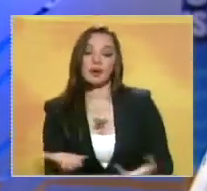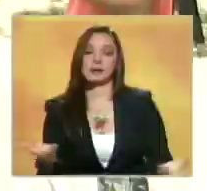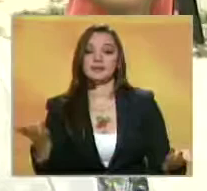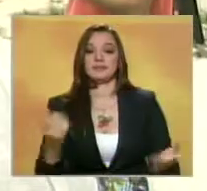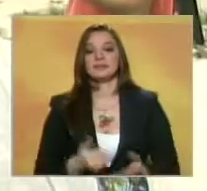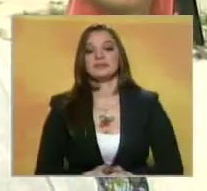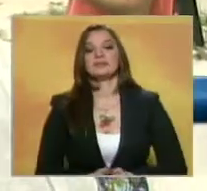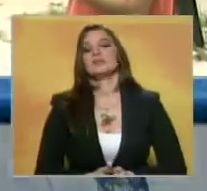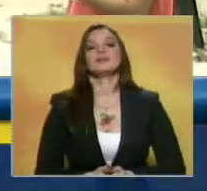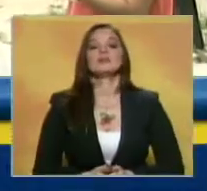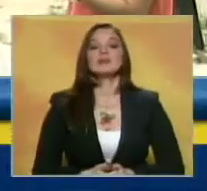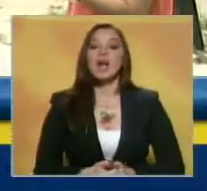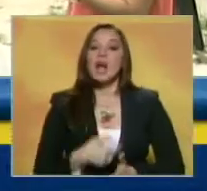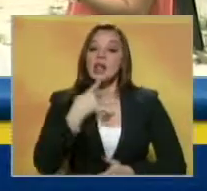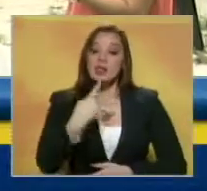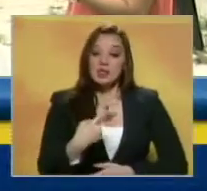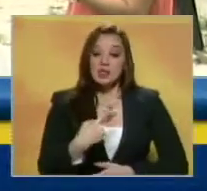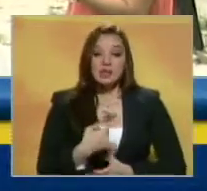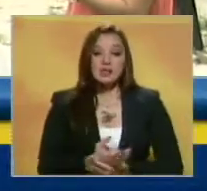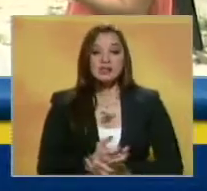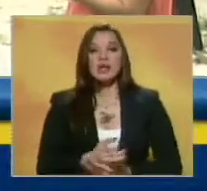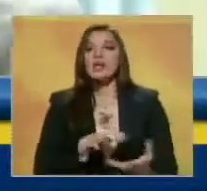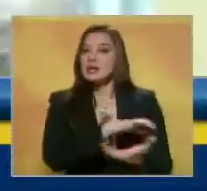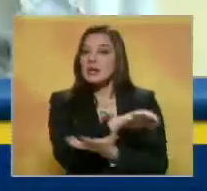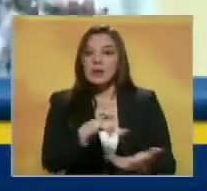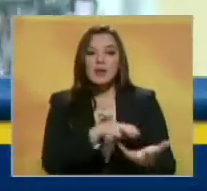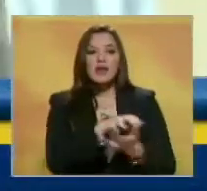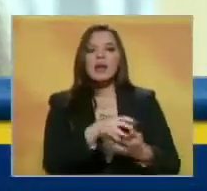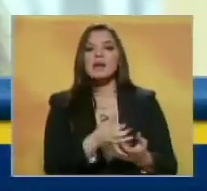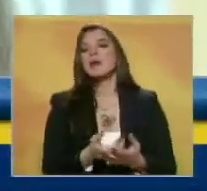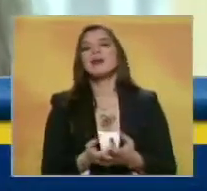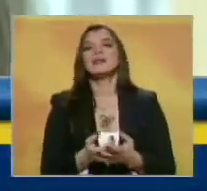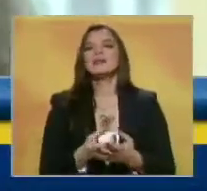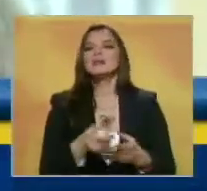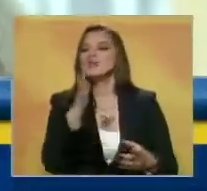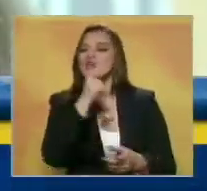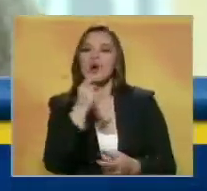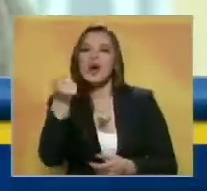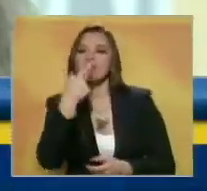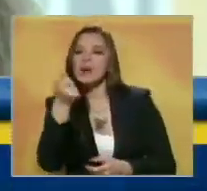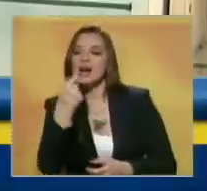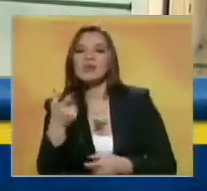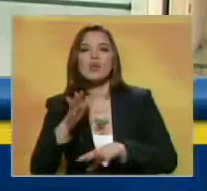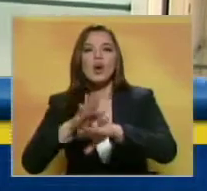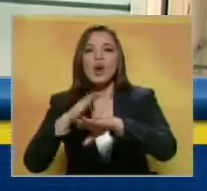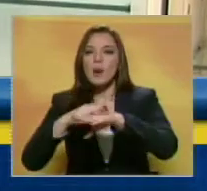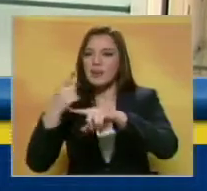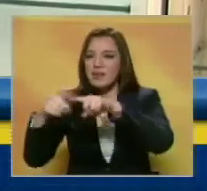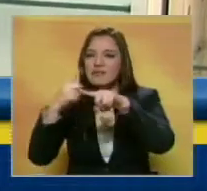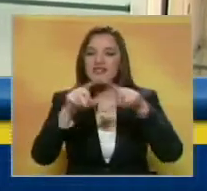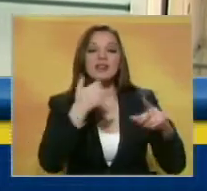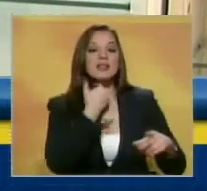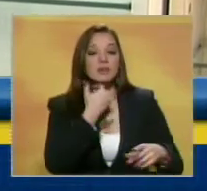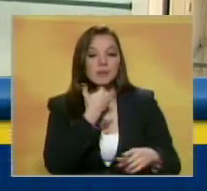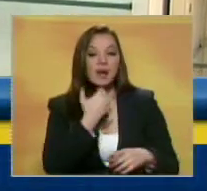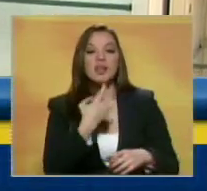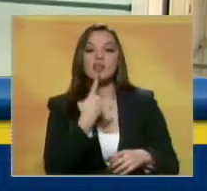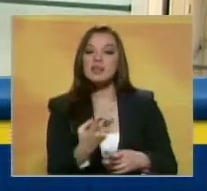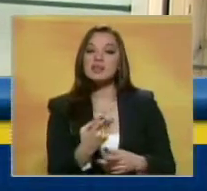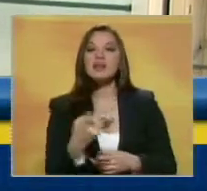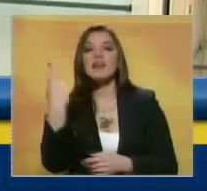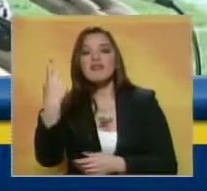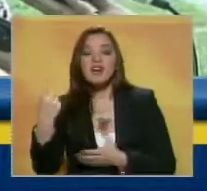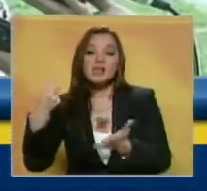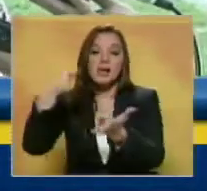información. Precisó que la situación es similar para la mayoría de las enfermedades en todo el país y atribuyó las fallas a problemas con la asignación